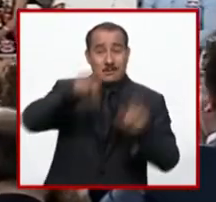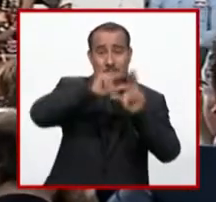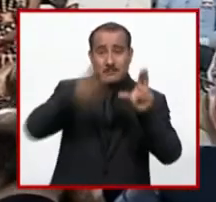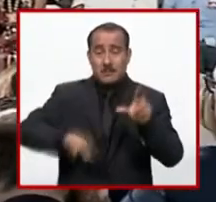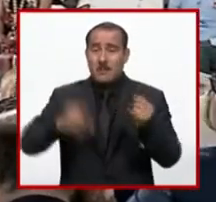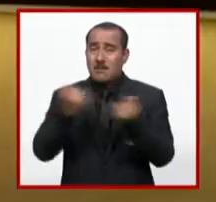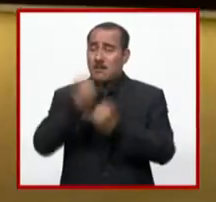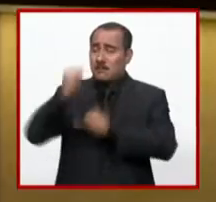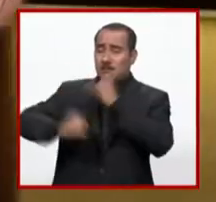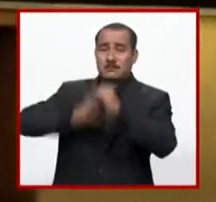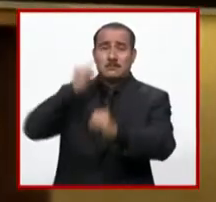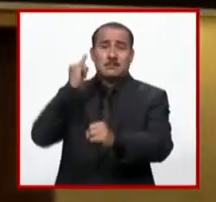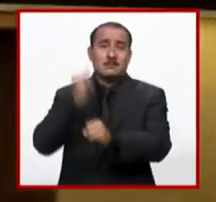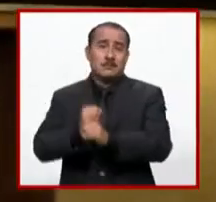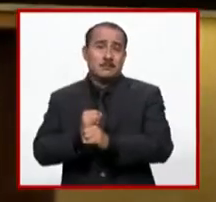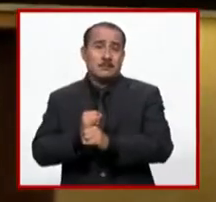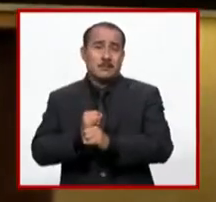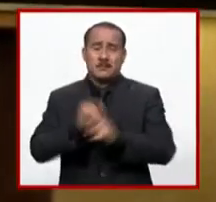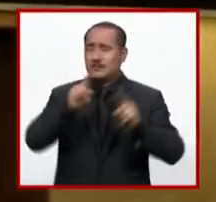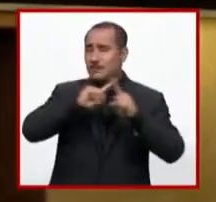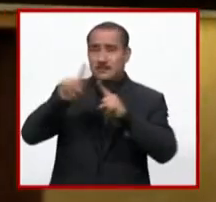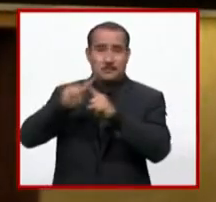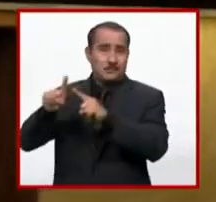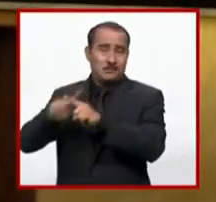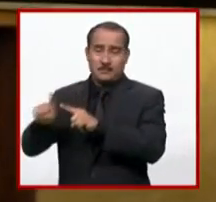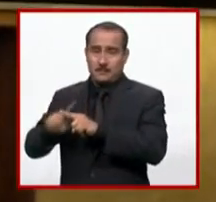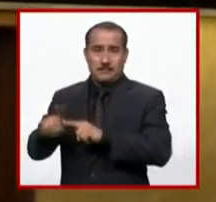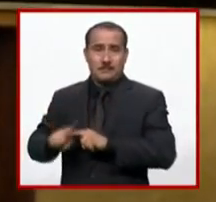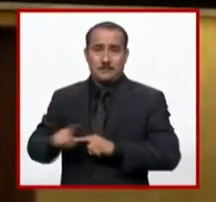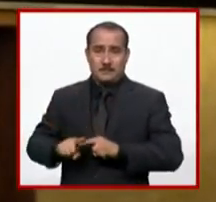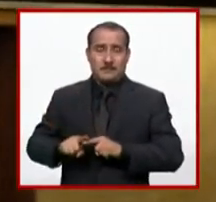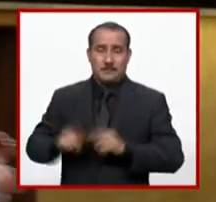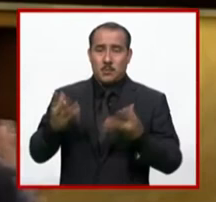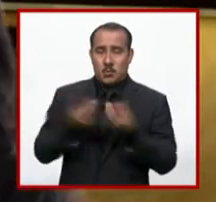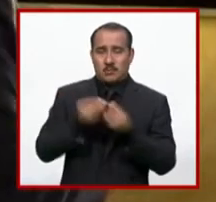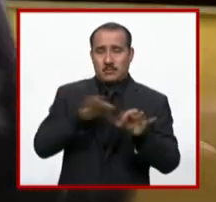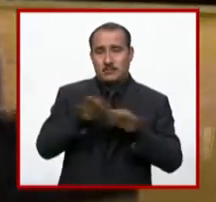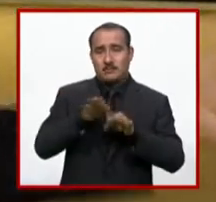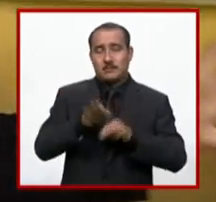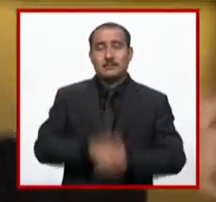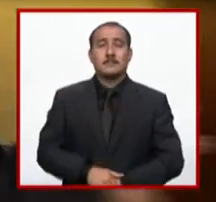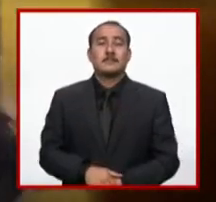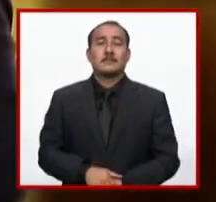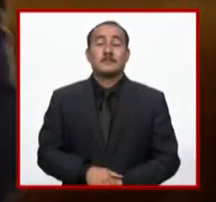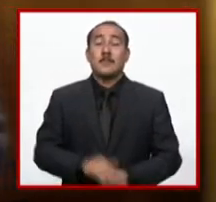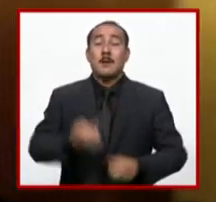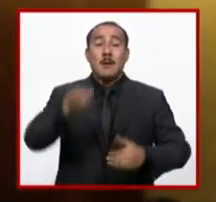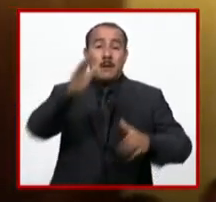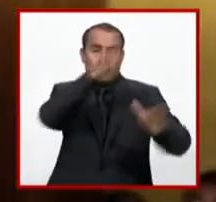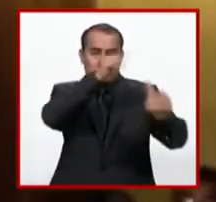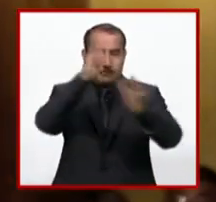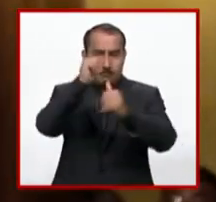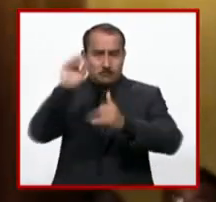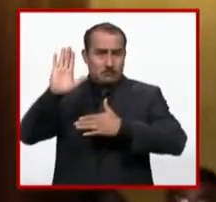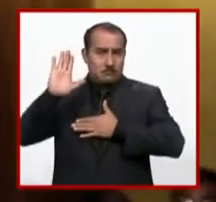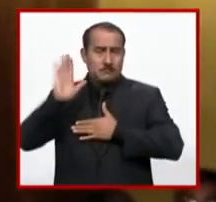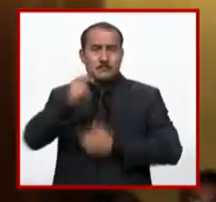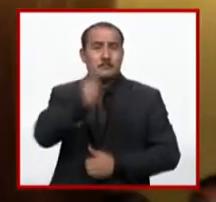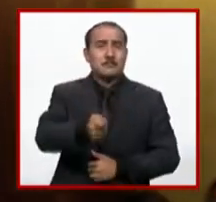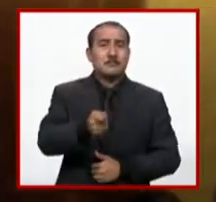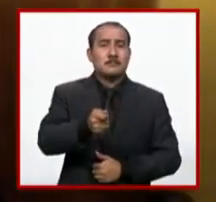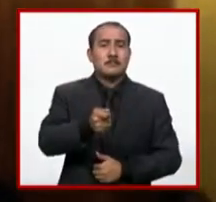Kilo de Ayuda, UNESCO, entre otros, para que lo puedan evaluar. Este pacto a la primera infancia